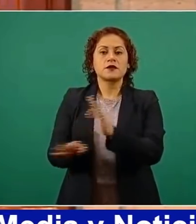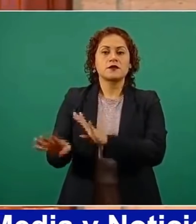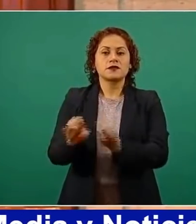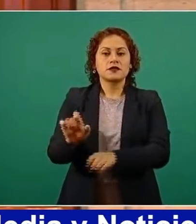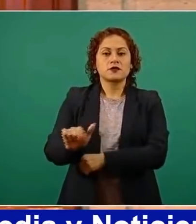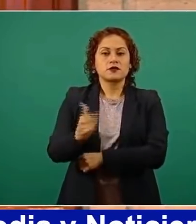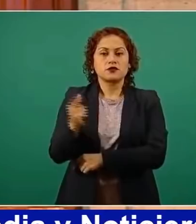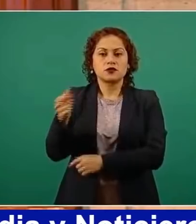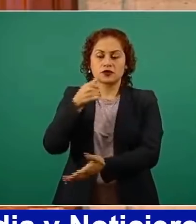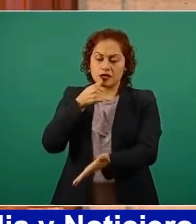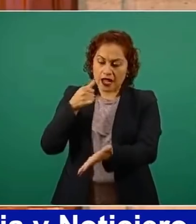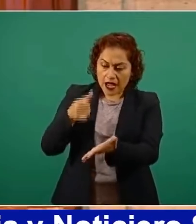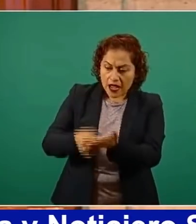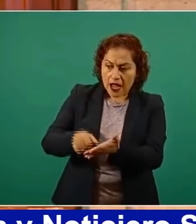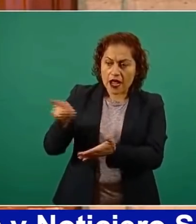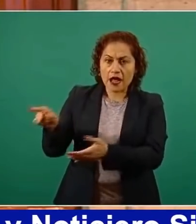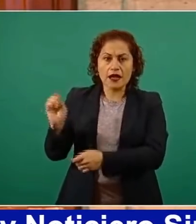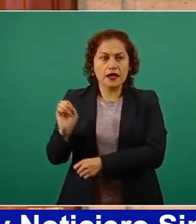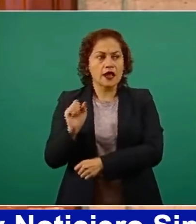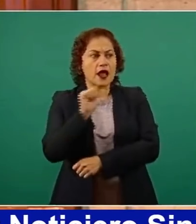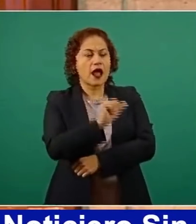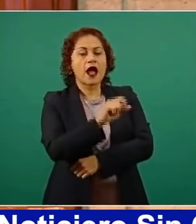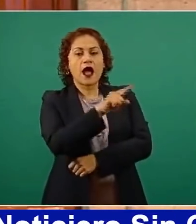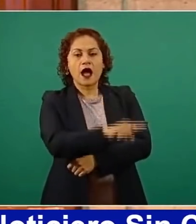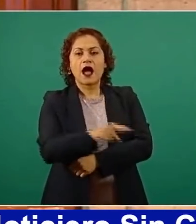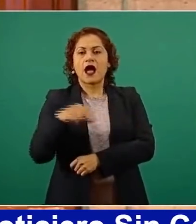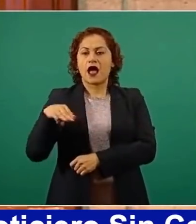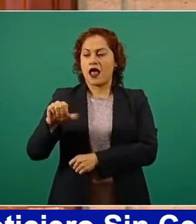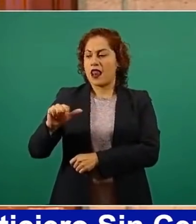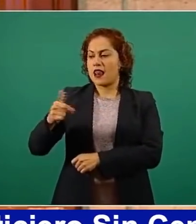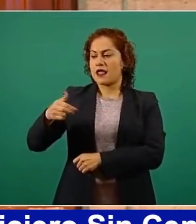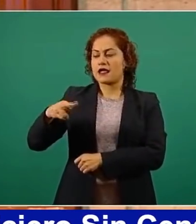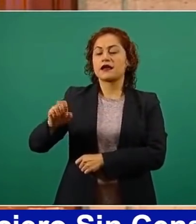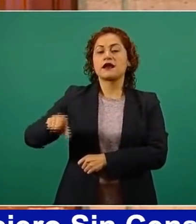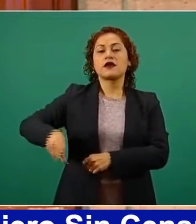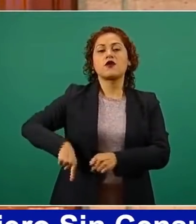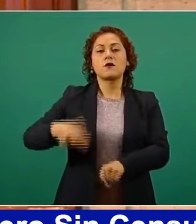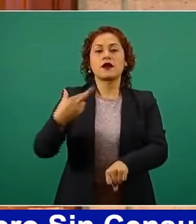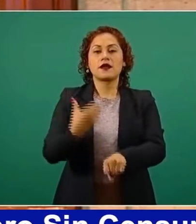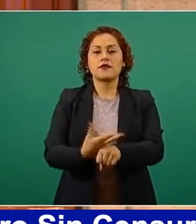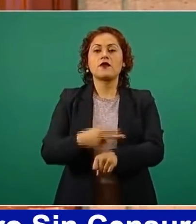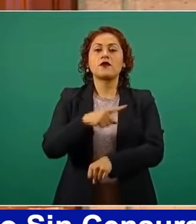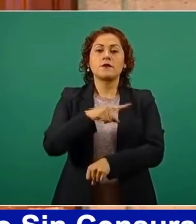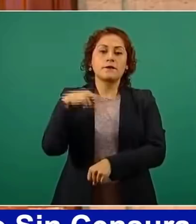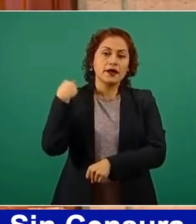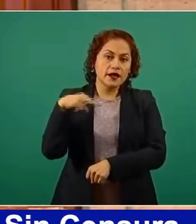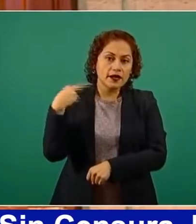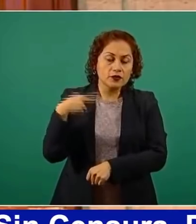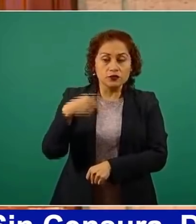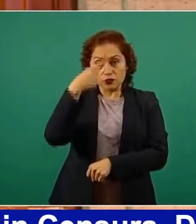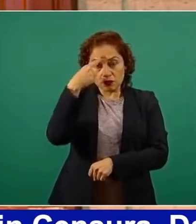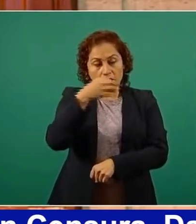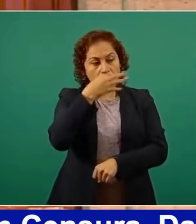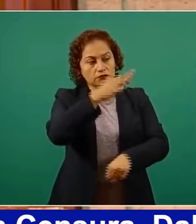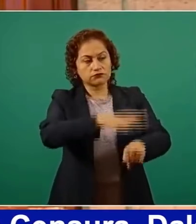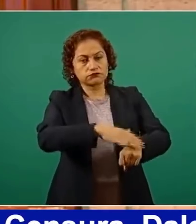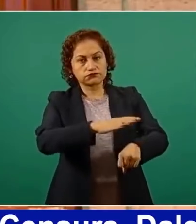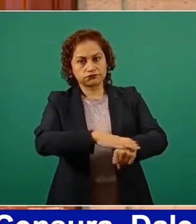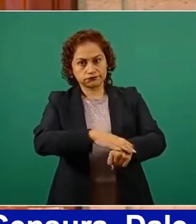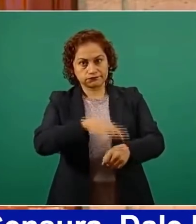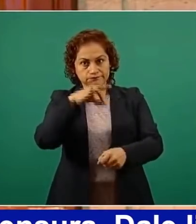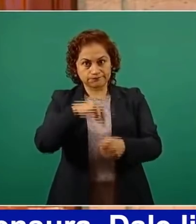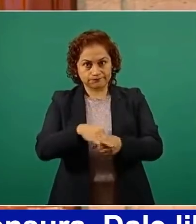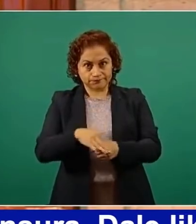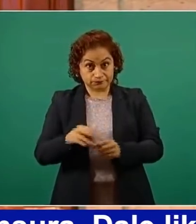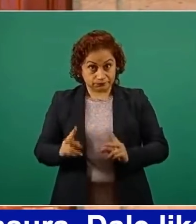Manuel M. Alegre, gobernador de Veracruz, para señalarle que en las elecciones locales, cito,